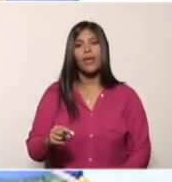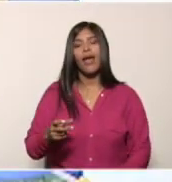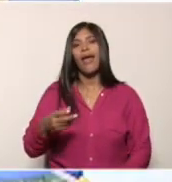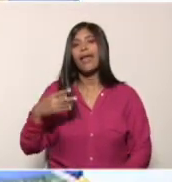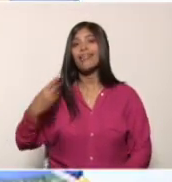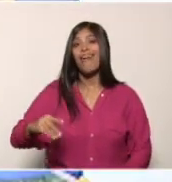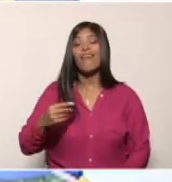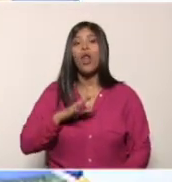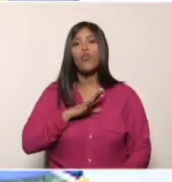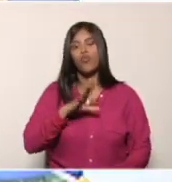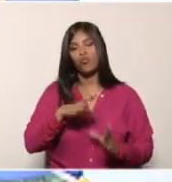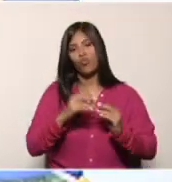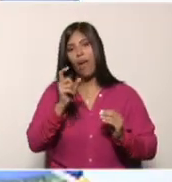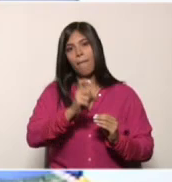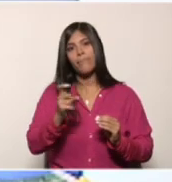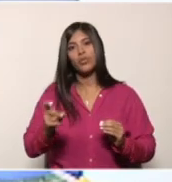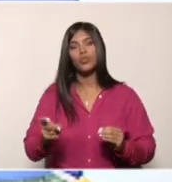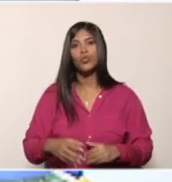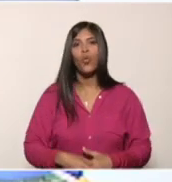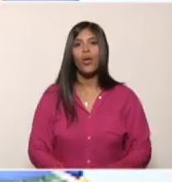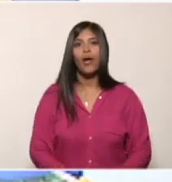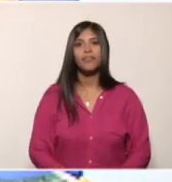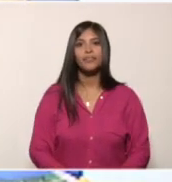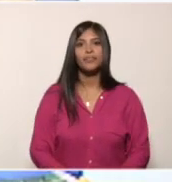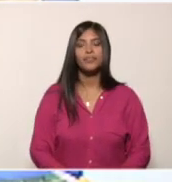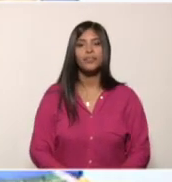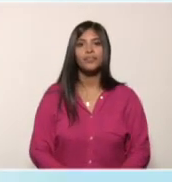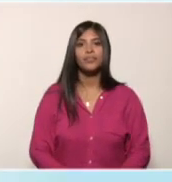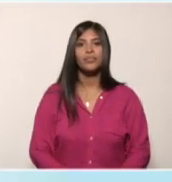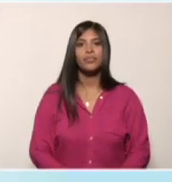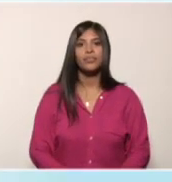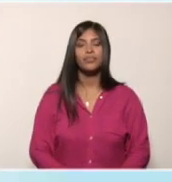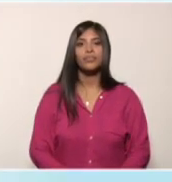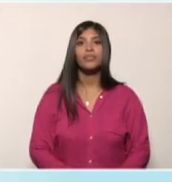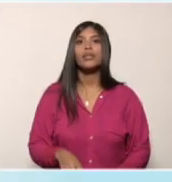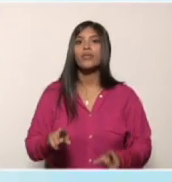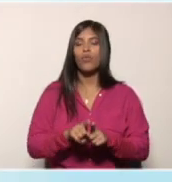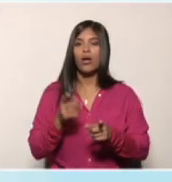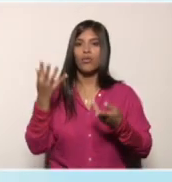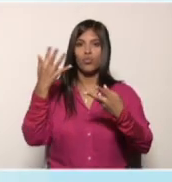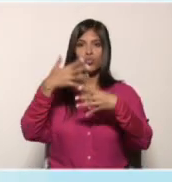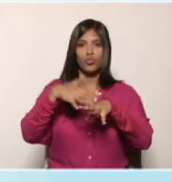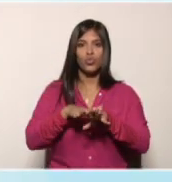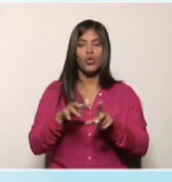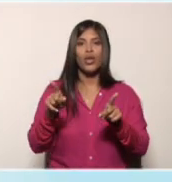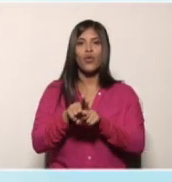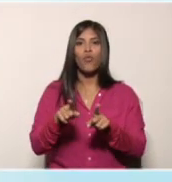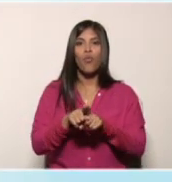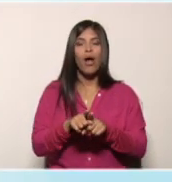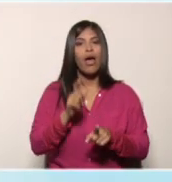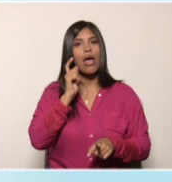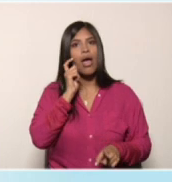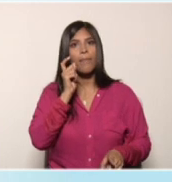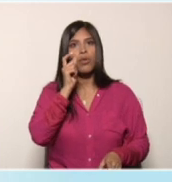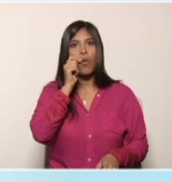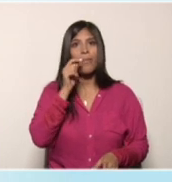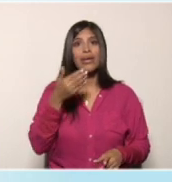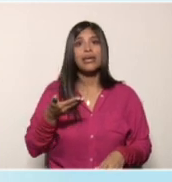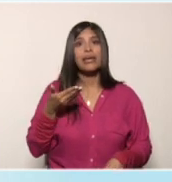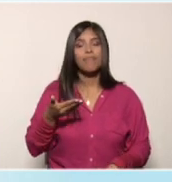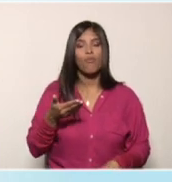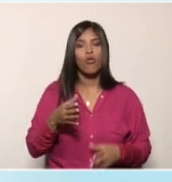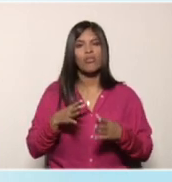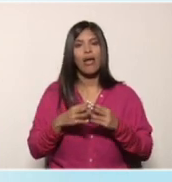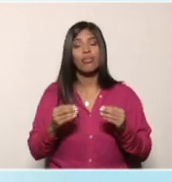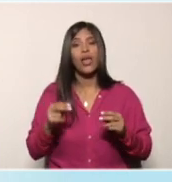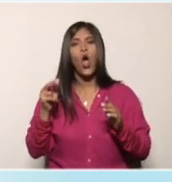Así como estamos trabajando ahorita con lo que es el tema generador, inclusión e igualdad de género, Es aquí importante es conocerlo. importante conocer